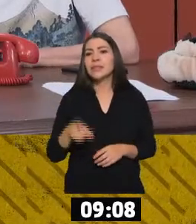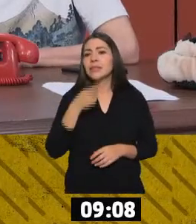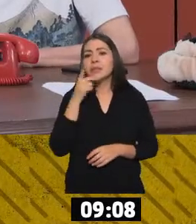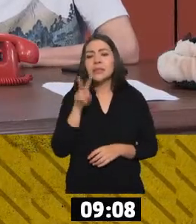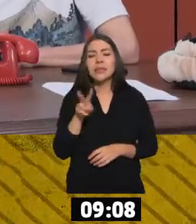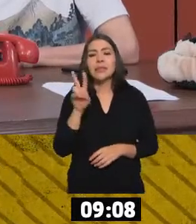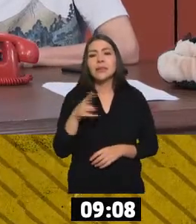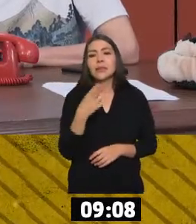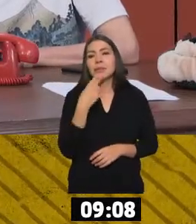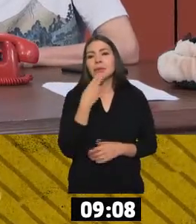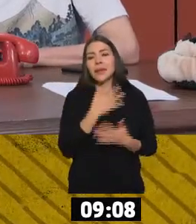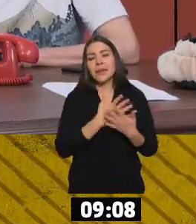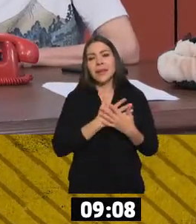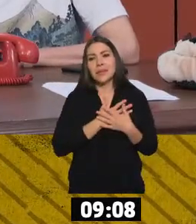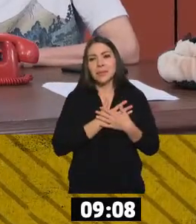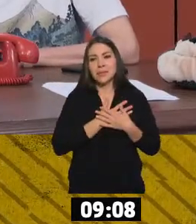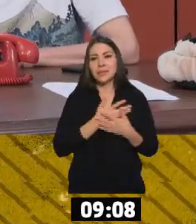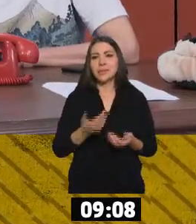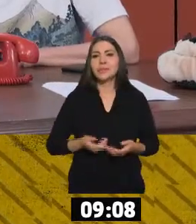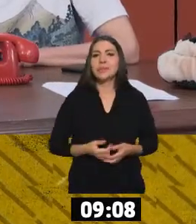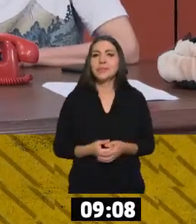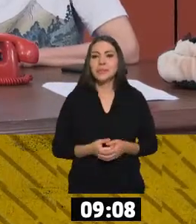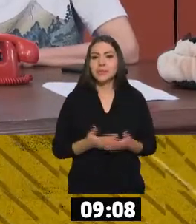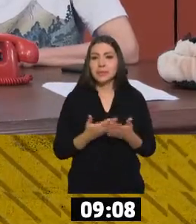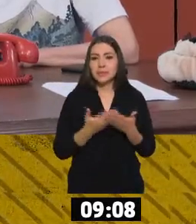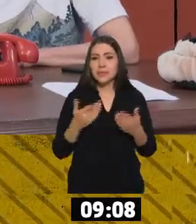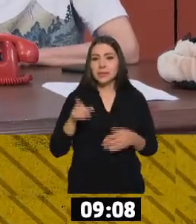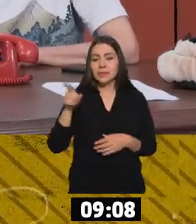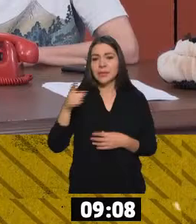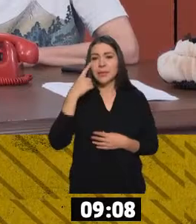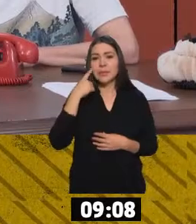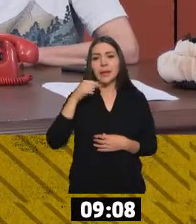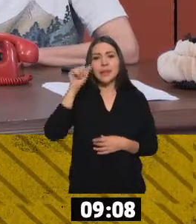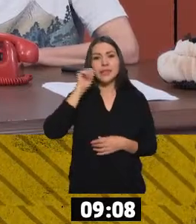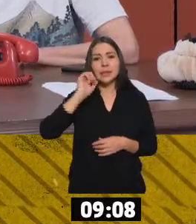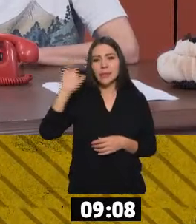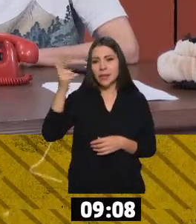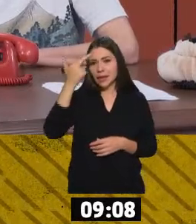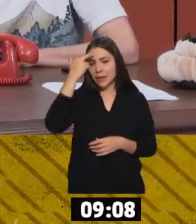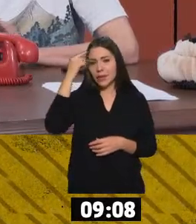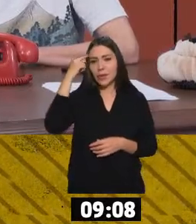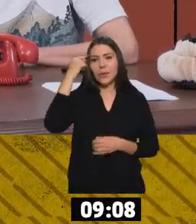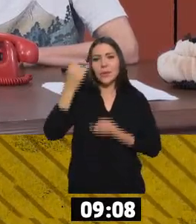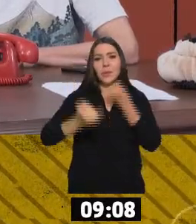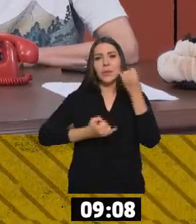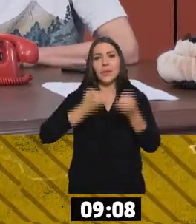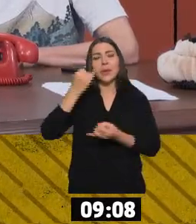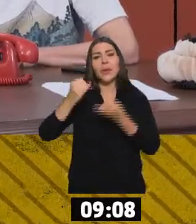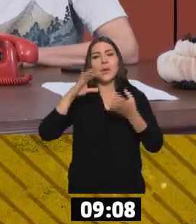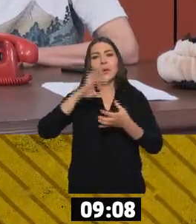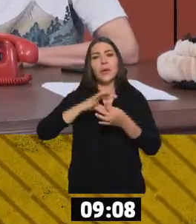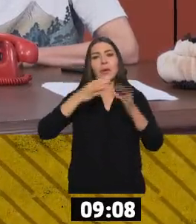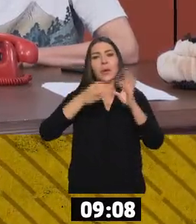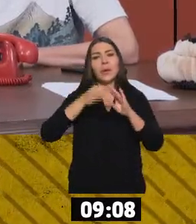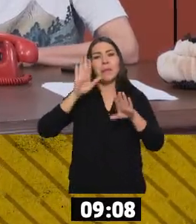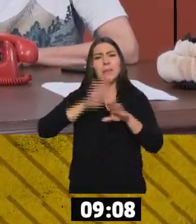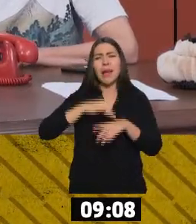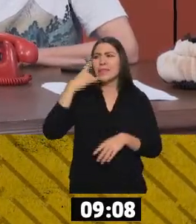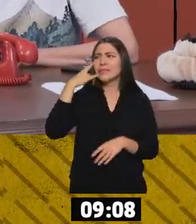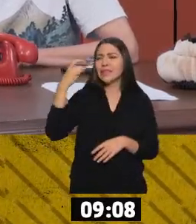lo amaba. Y oye, ya es una de las grandes figuras para recordar en los Olímpicos más mendigos, complicados y